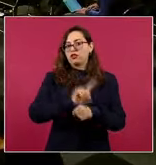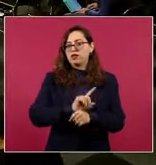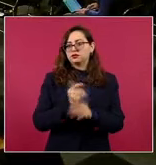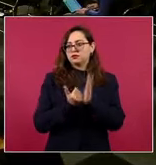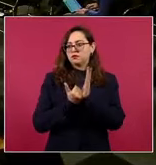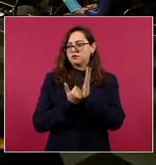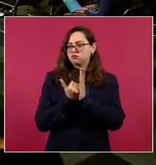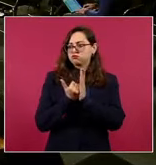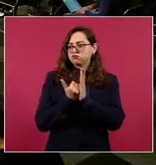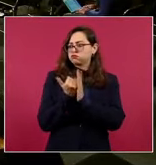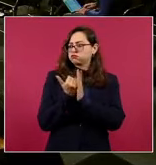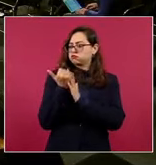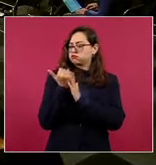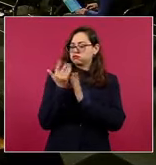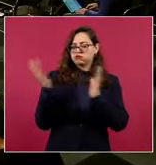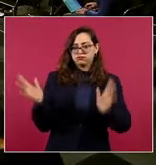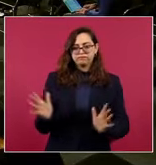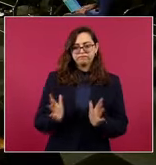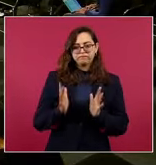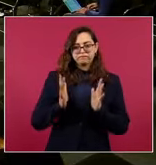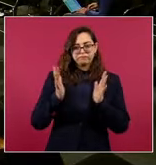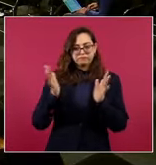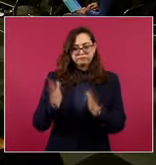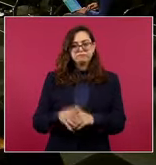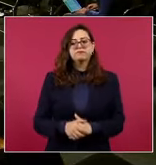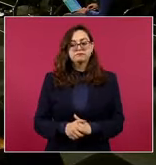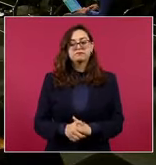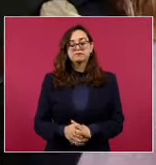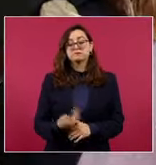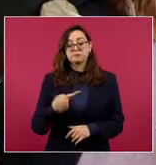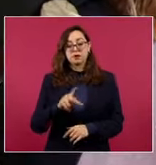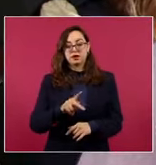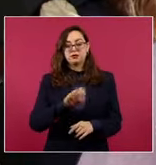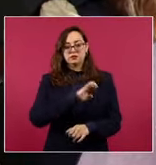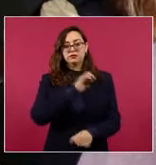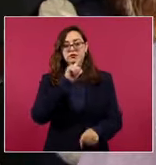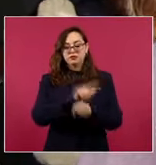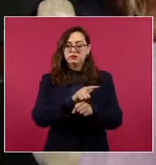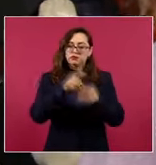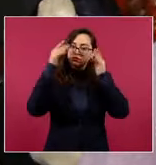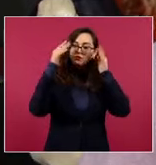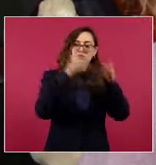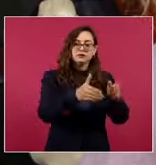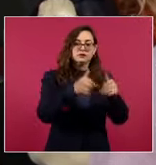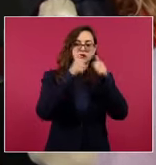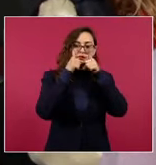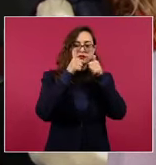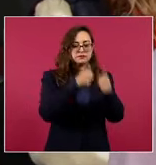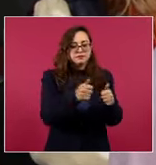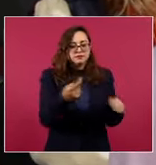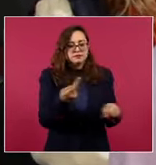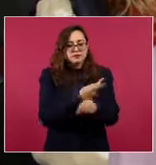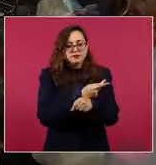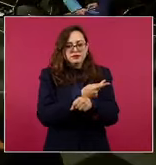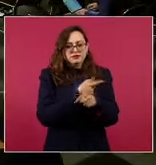a la información de la Mesa de Paz. Pero vamos a poner atención y a saber efectivamente cuál es la